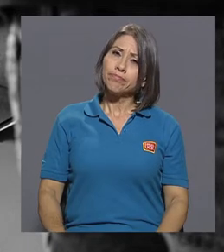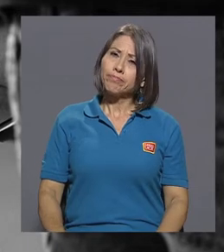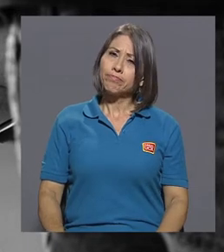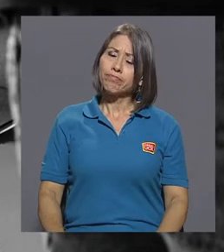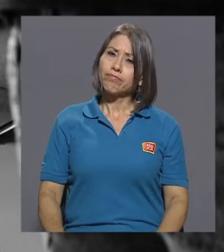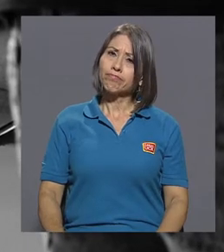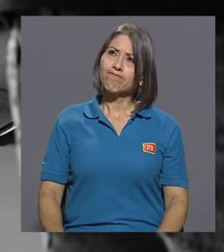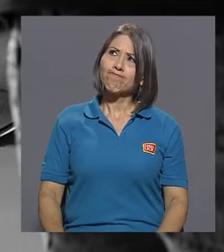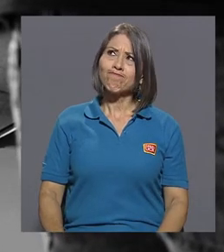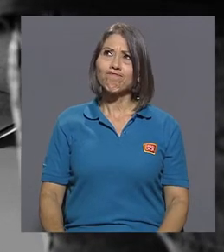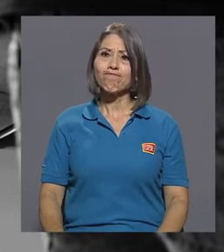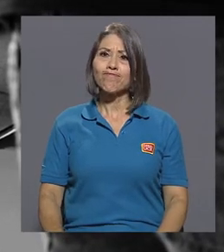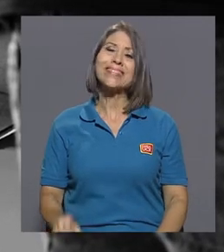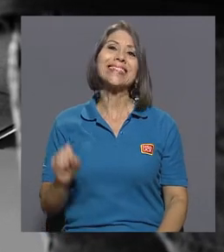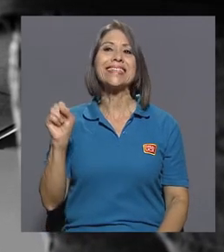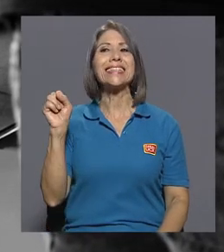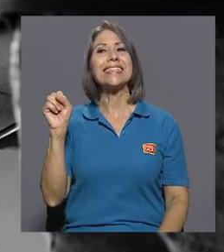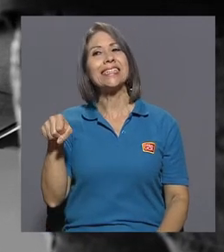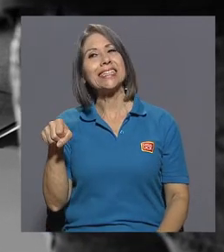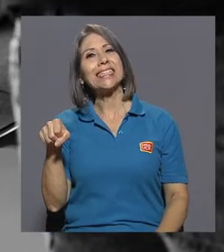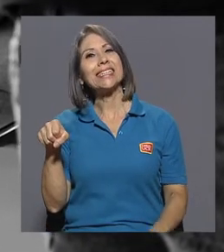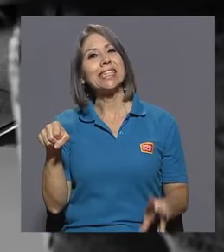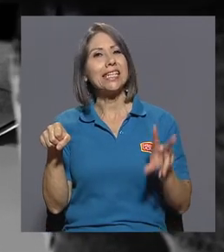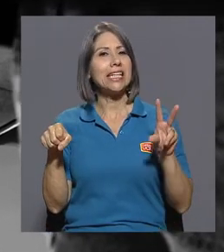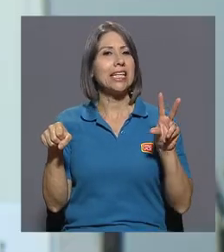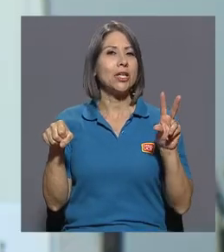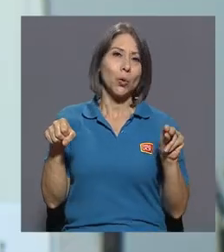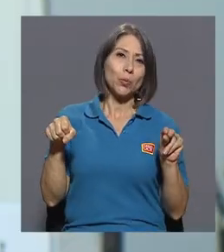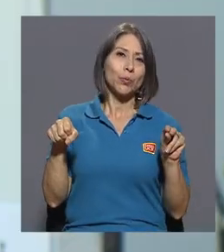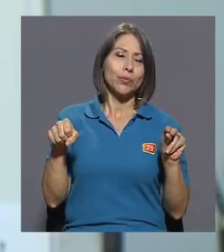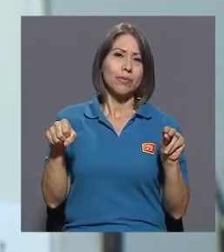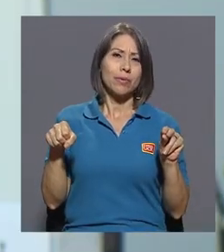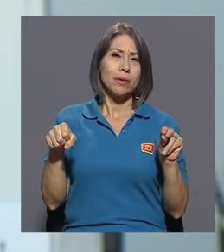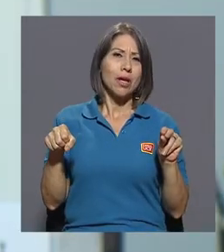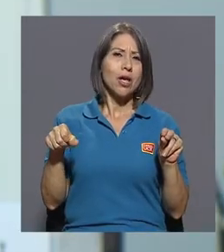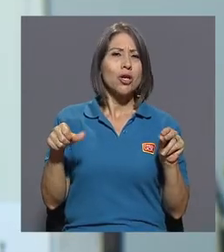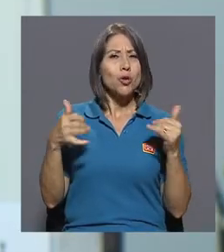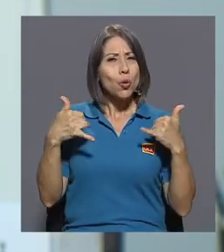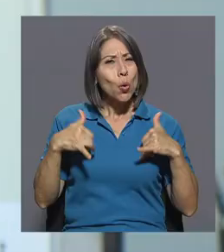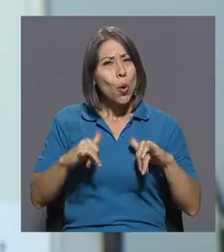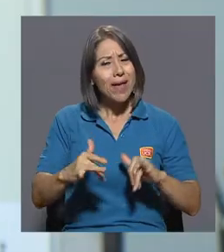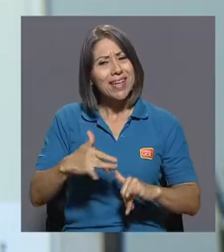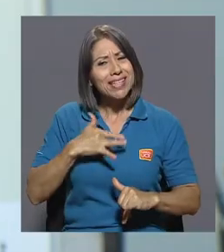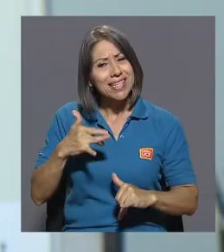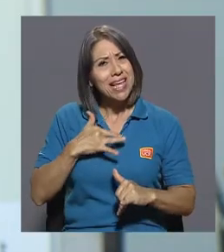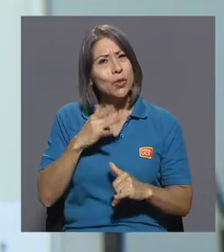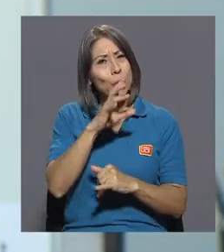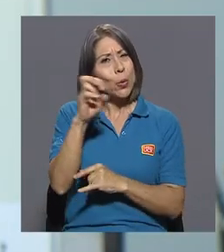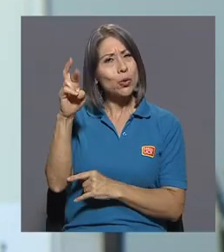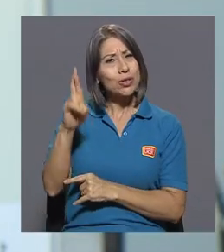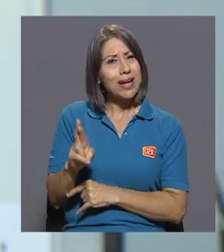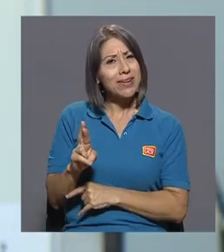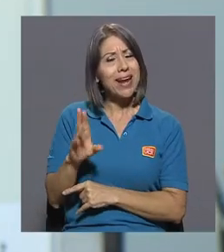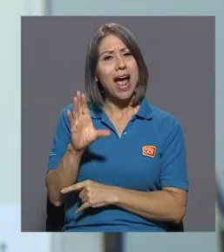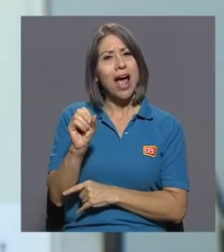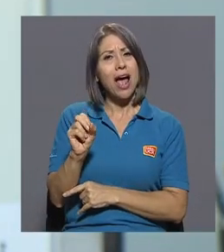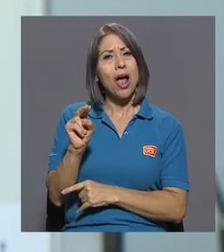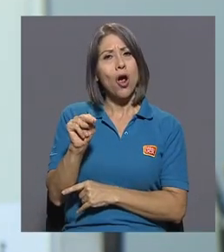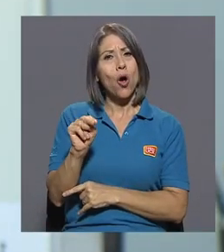Sí y no. Yo aún siento Costa Rica bien conservador y...